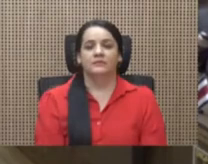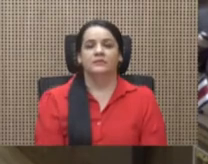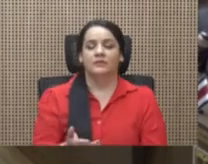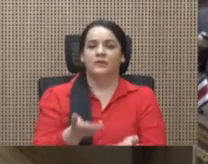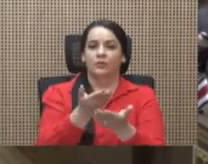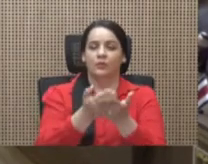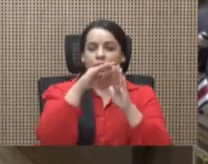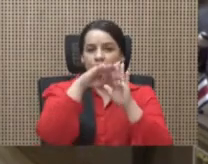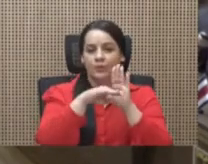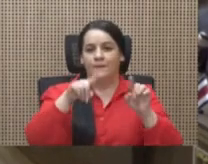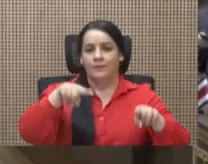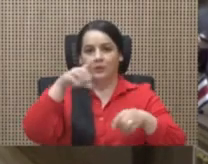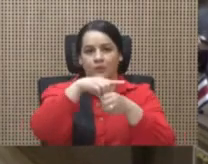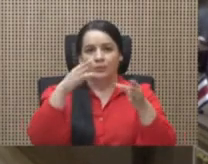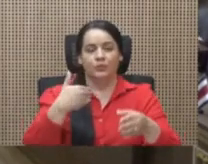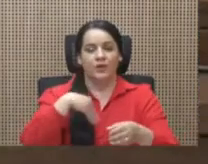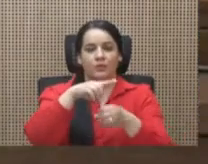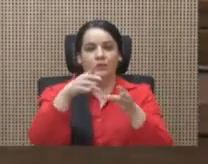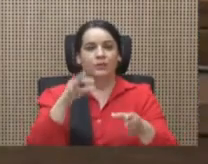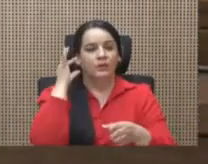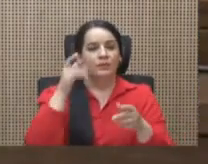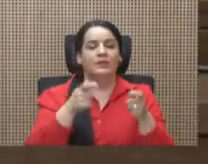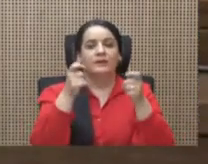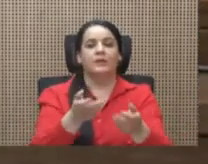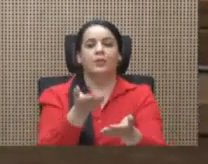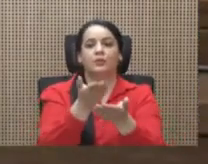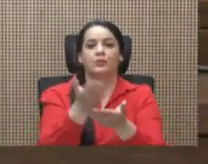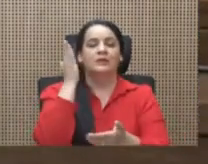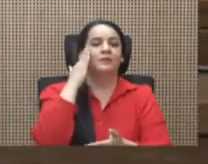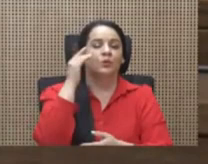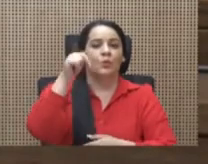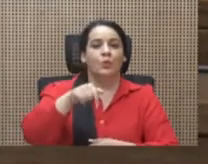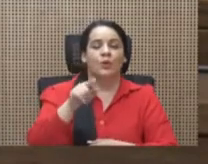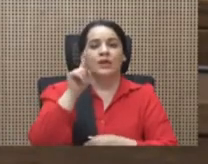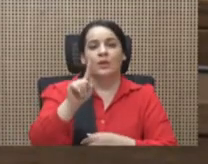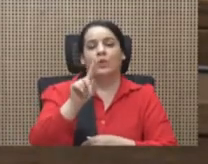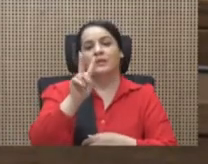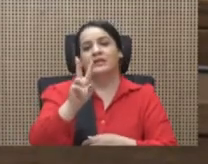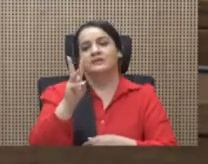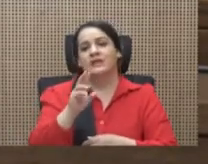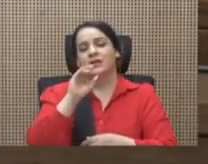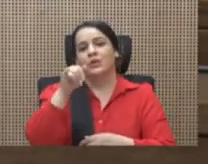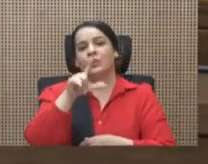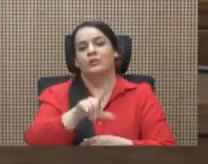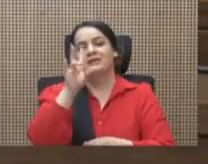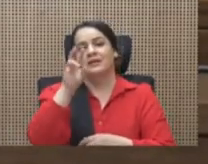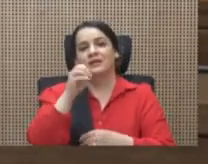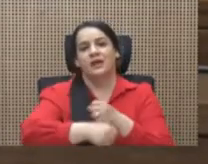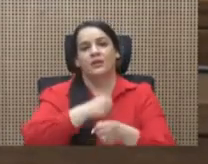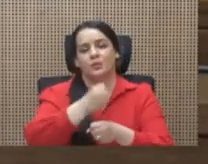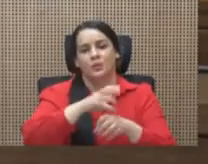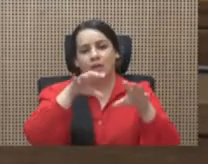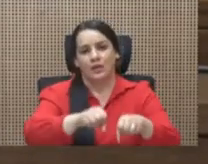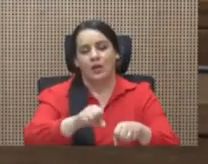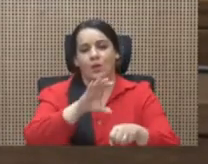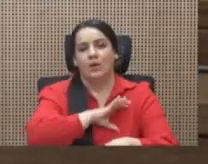De orden de varios diputados y diputadas presentan la siguiente moción, considerando uno, que hoy, 26 de julio, se cumplen 70 años del llamado asalto al cuartel